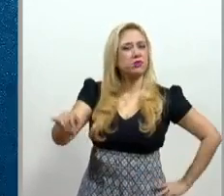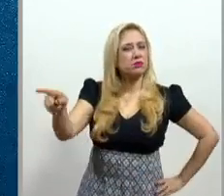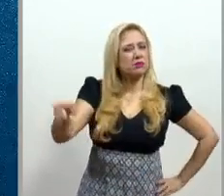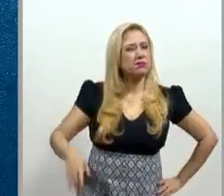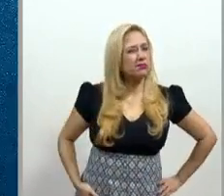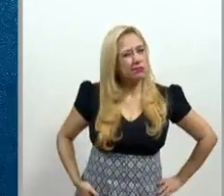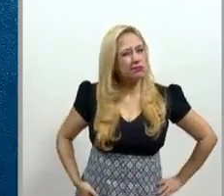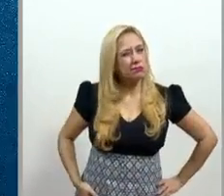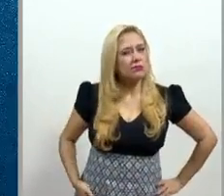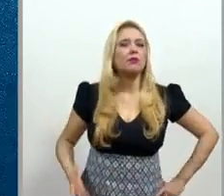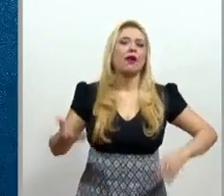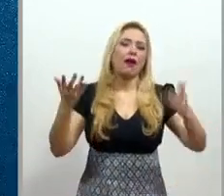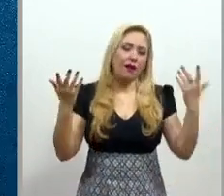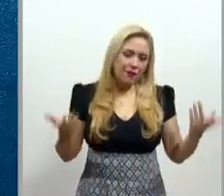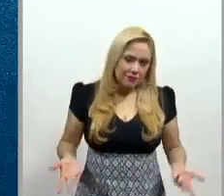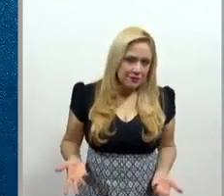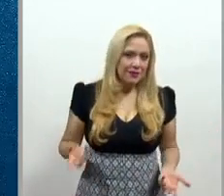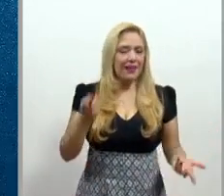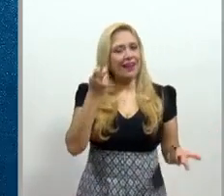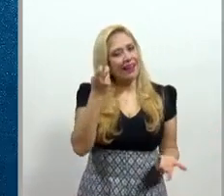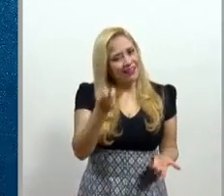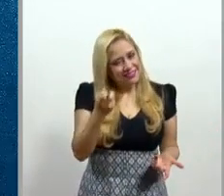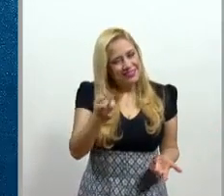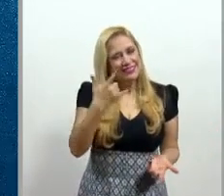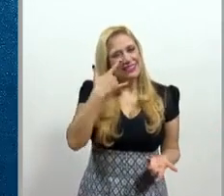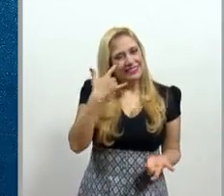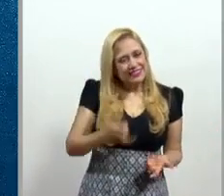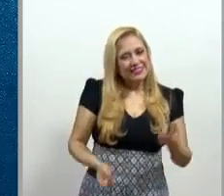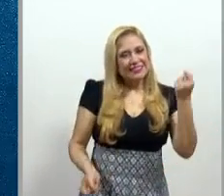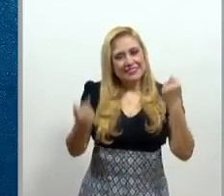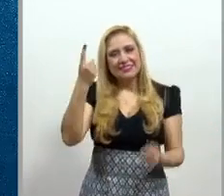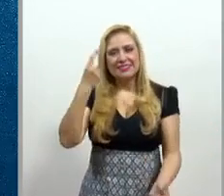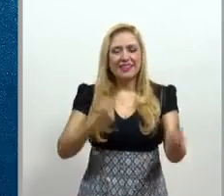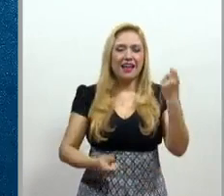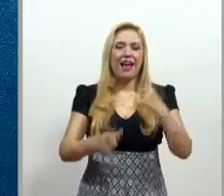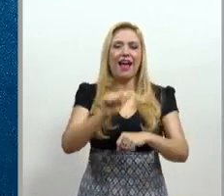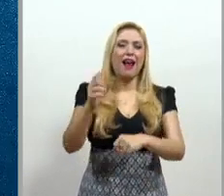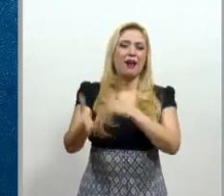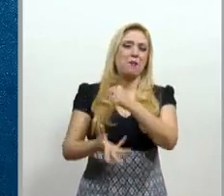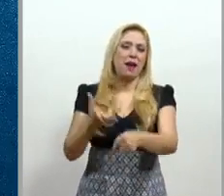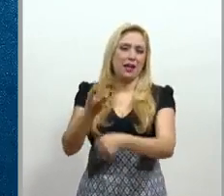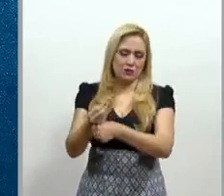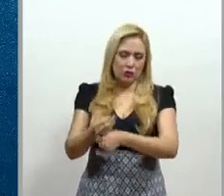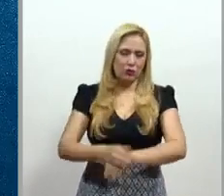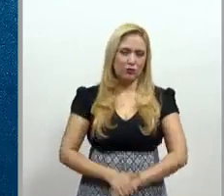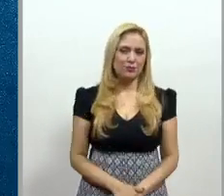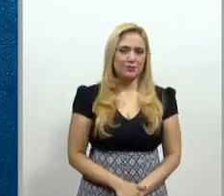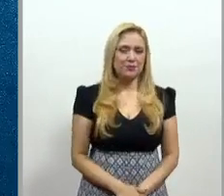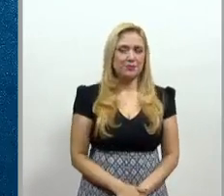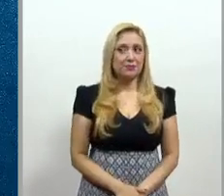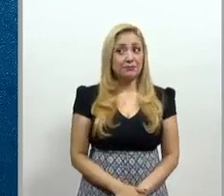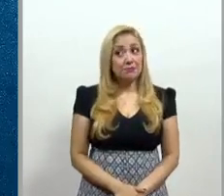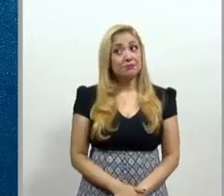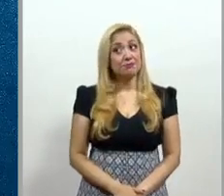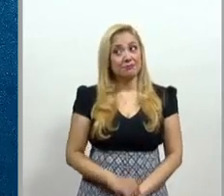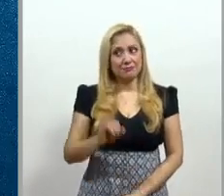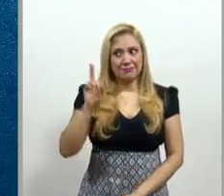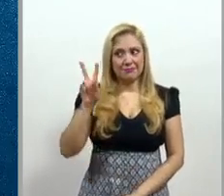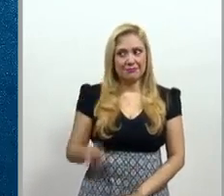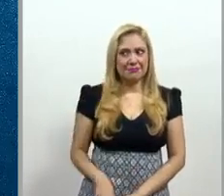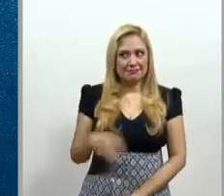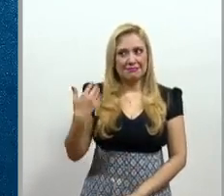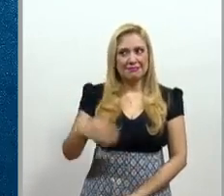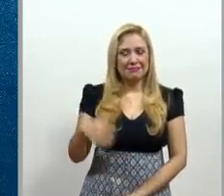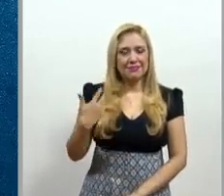federales, ¿no? Entonces, estos son algunas como de las peculiaridades que hay por lo que se refiere a la reparación. Sin duda, y también reconocer en